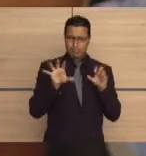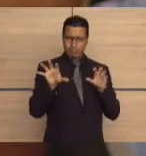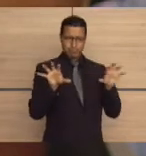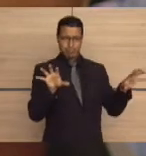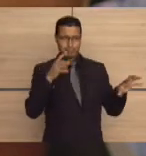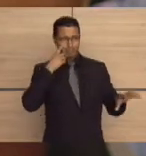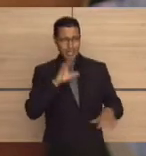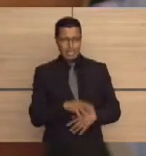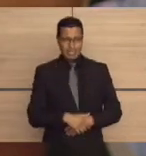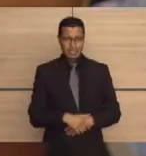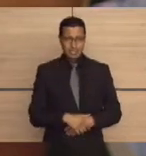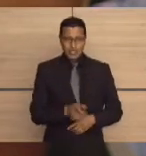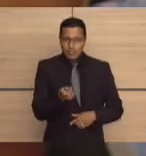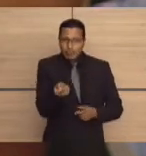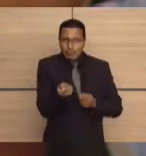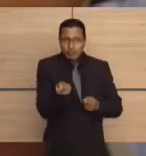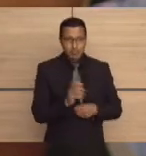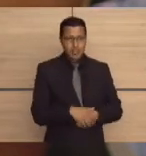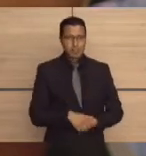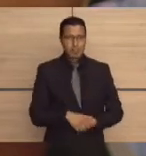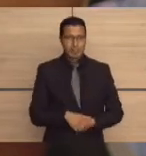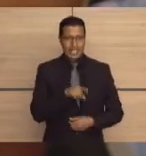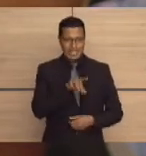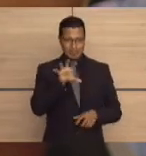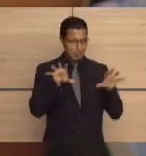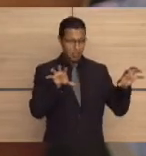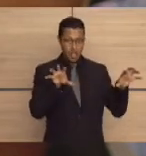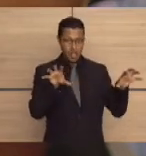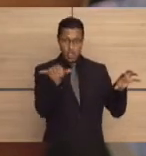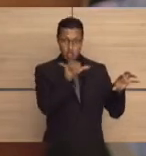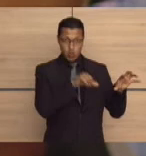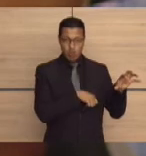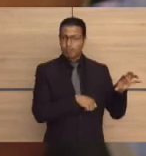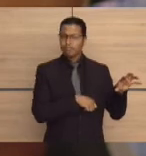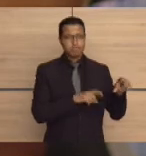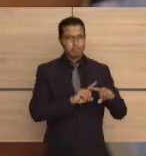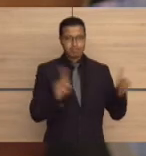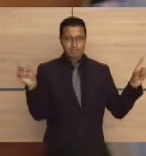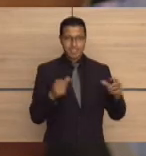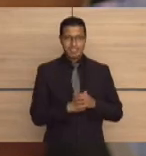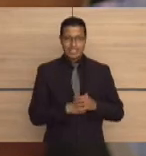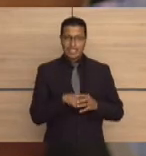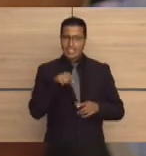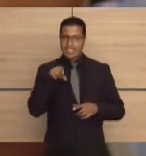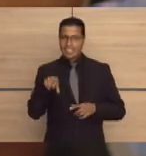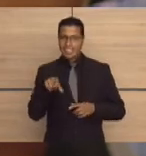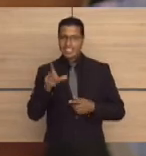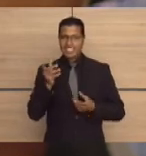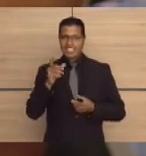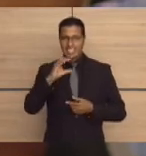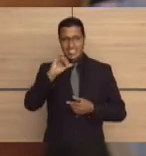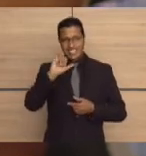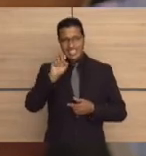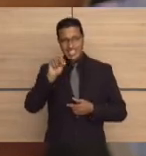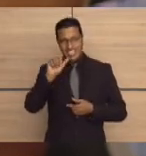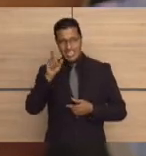está justo al lado. Y esos dos países no se parecen en nada al país de ciénagas, de los cenúes, de la región